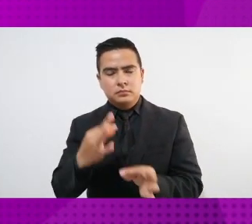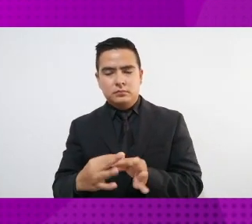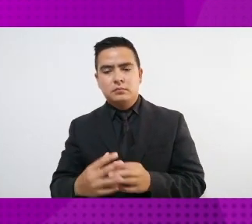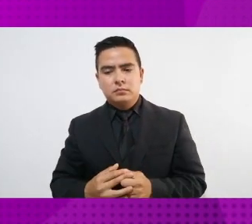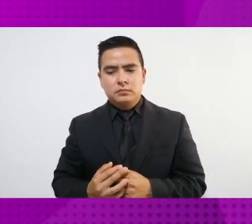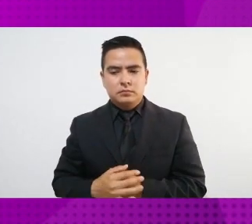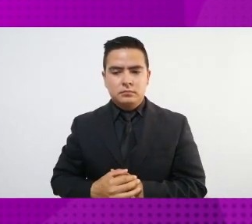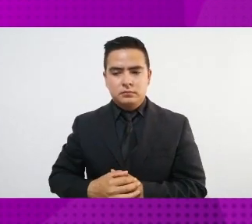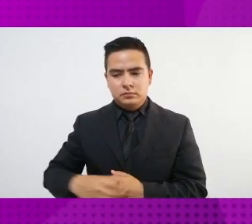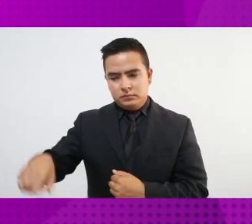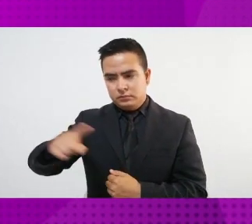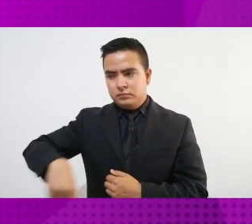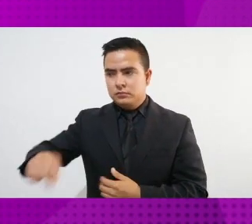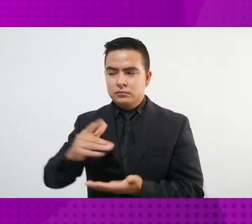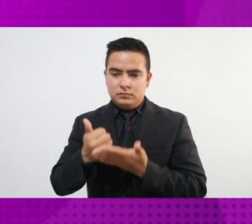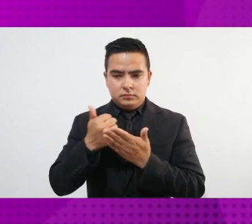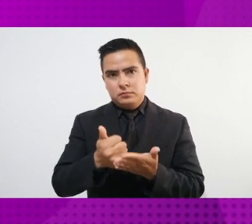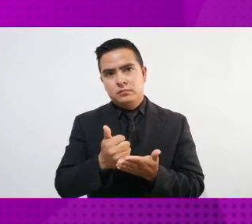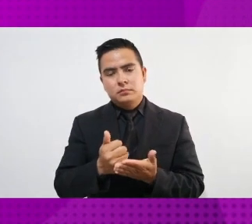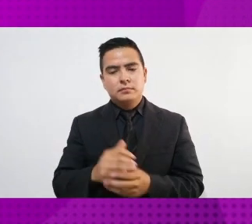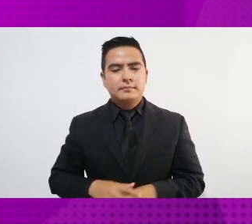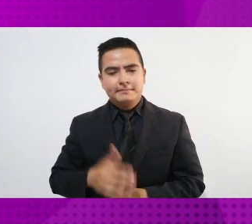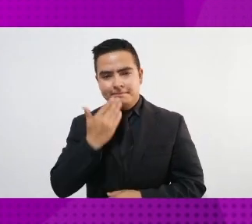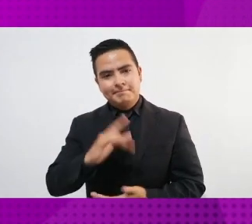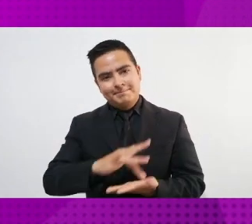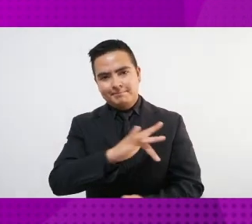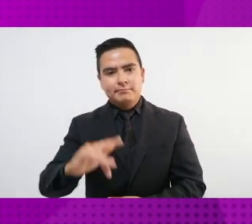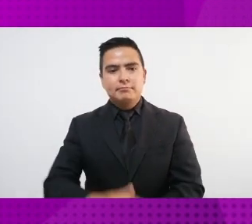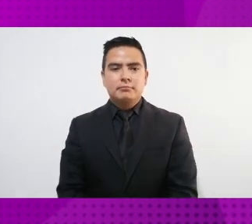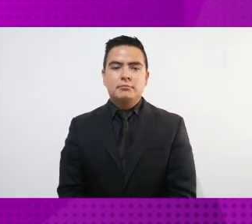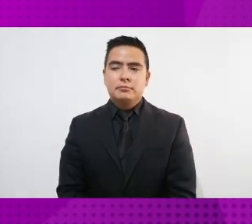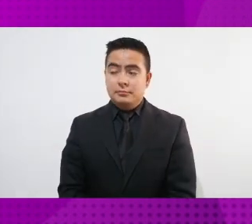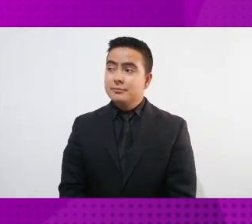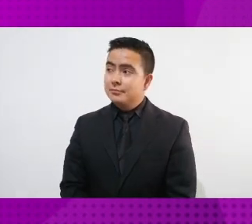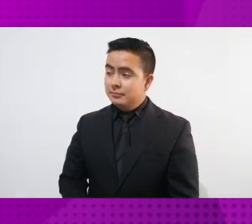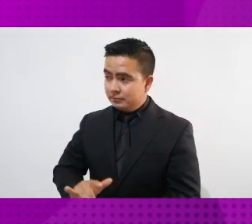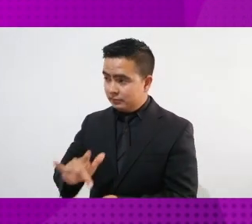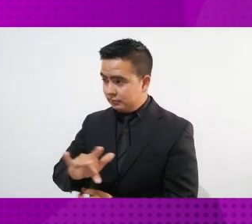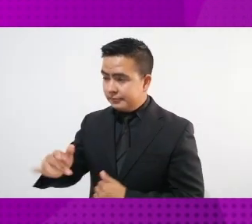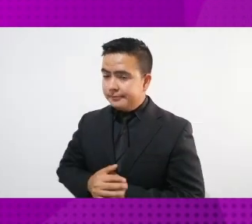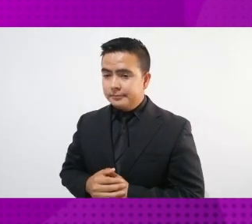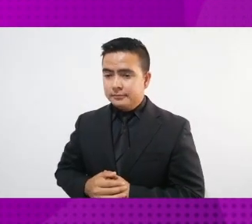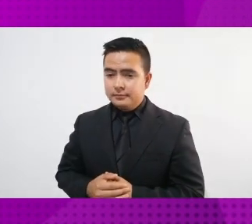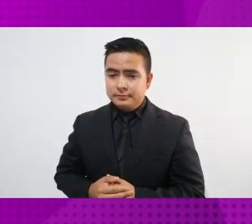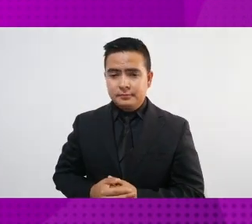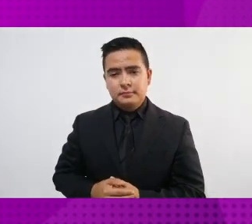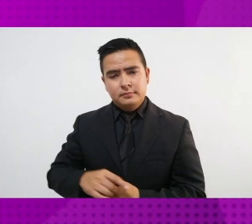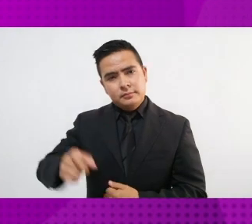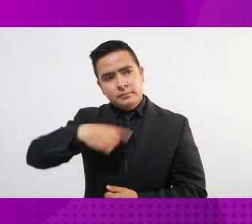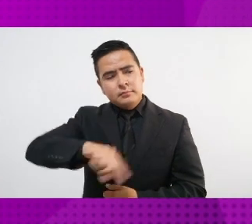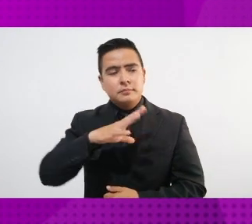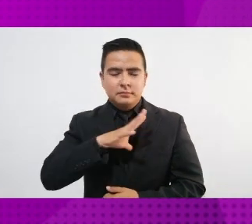y de las capacidades académicas, profesionales que tenemos. Muchas gracias. Gracias, doctor. Y bueno, también me imagino que